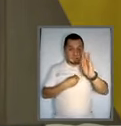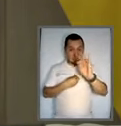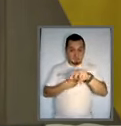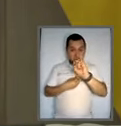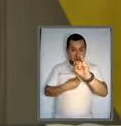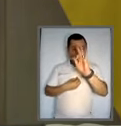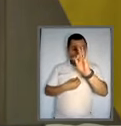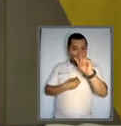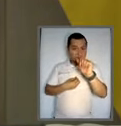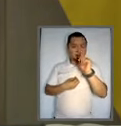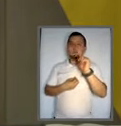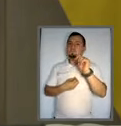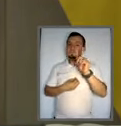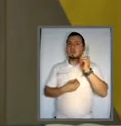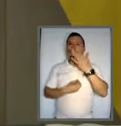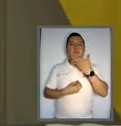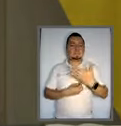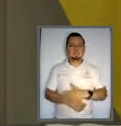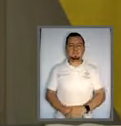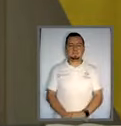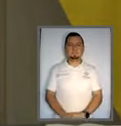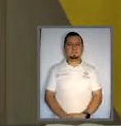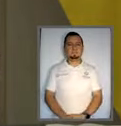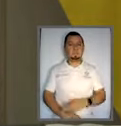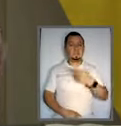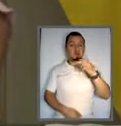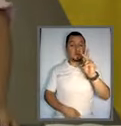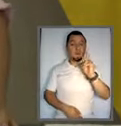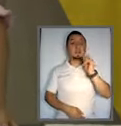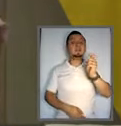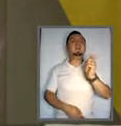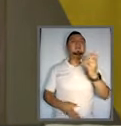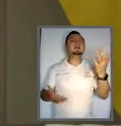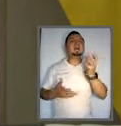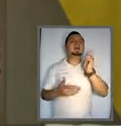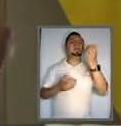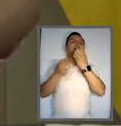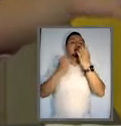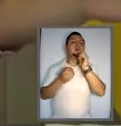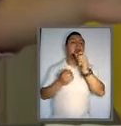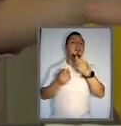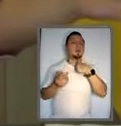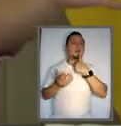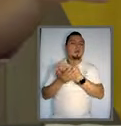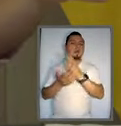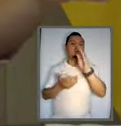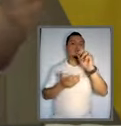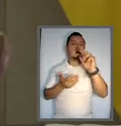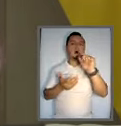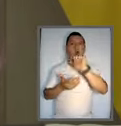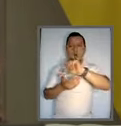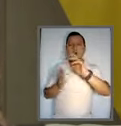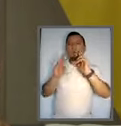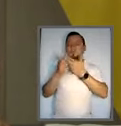validadas por la FDA, nos caen muy bien. Pero no tengo el dato todavía de qué tipo de pruebas son. Le voy a pedir a Bárbara que hoy mismo se